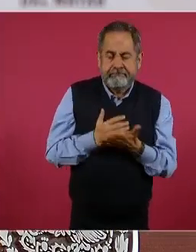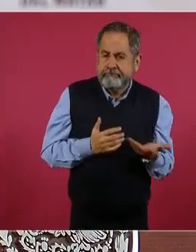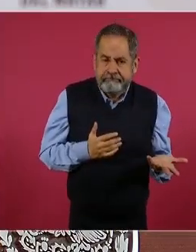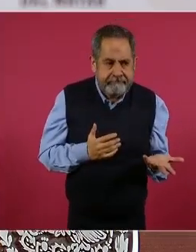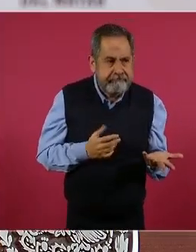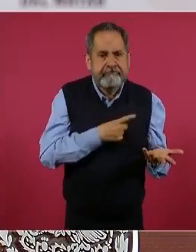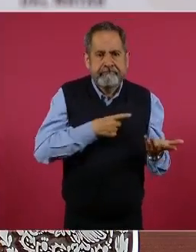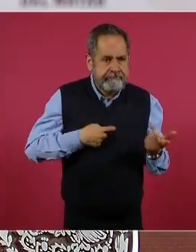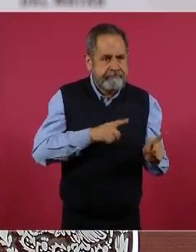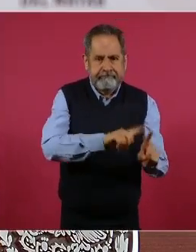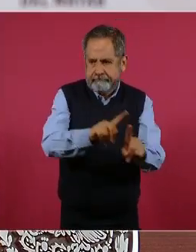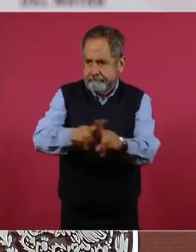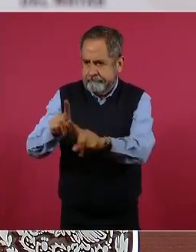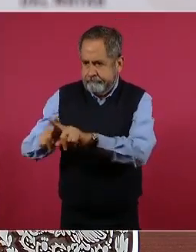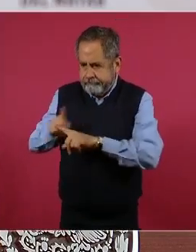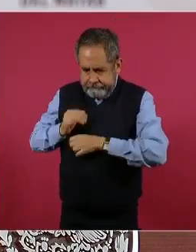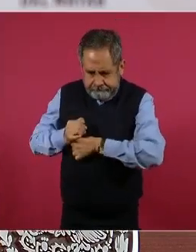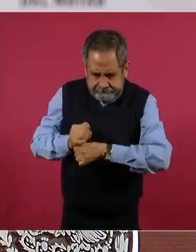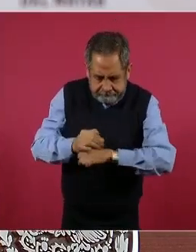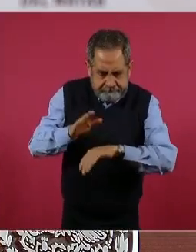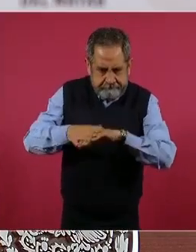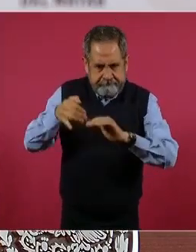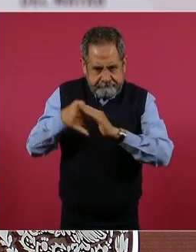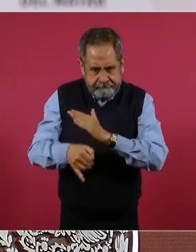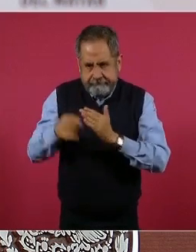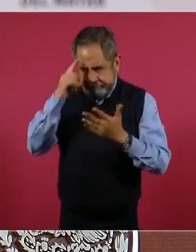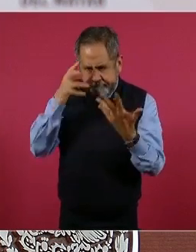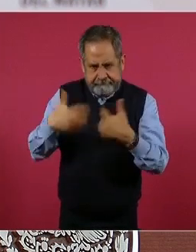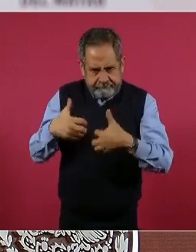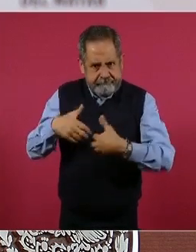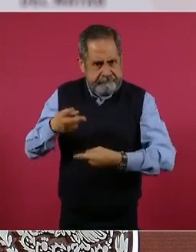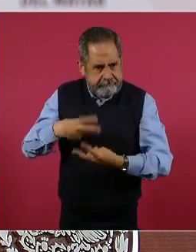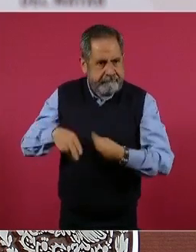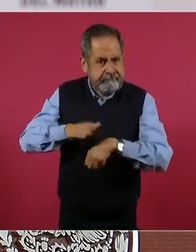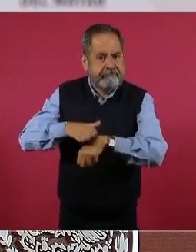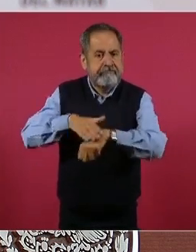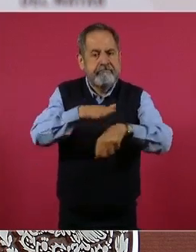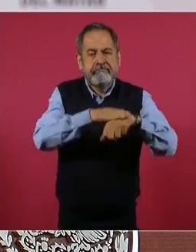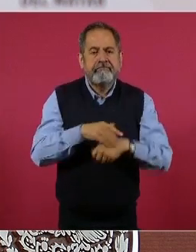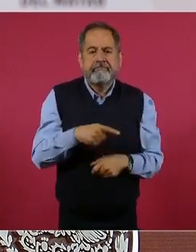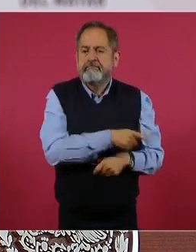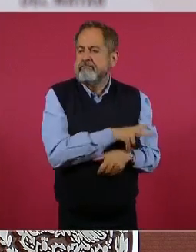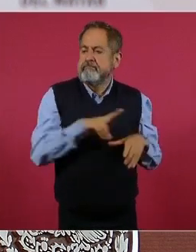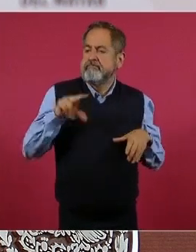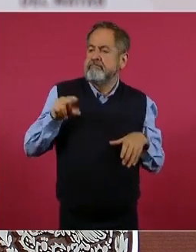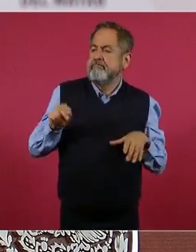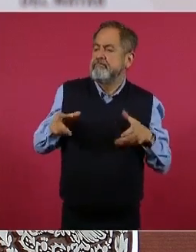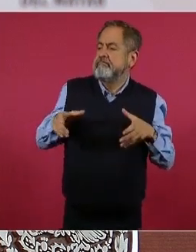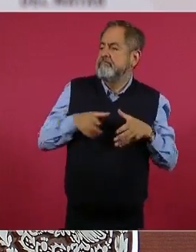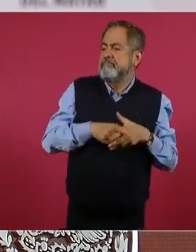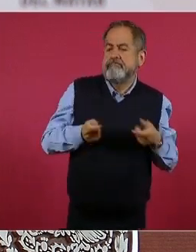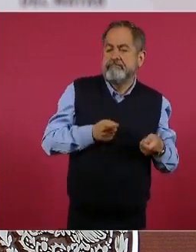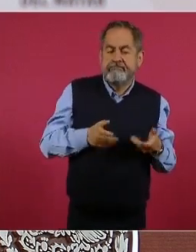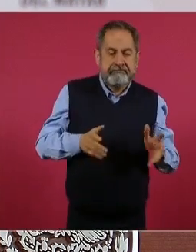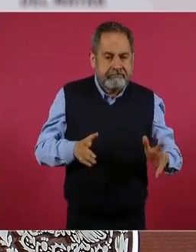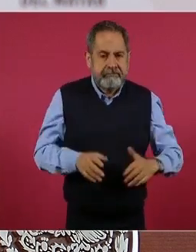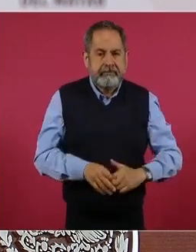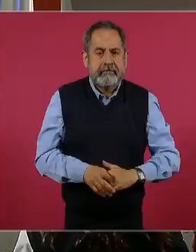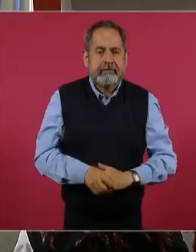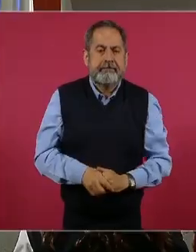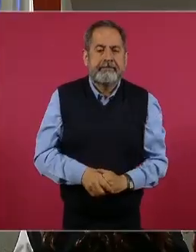diversidad de investigación y, por lo tanto, de producción de medicamentos genéricos en nuestro país.